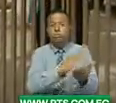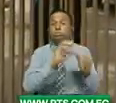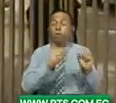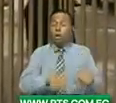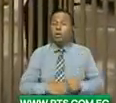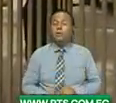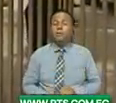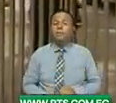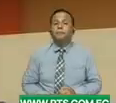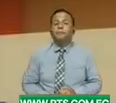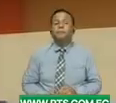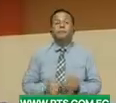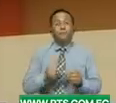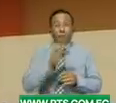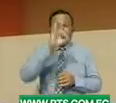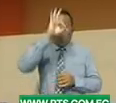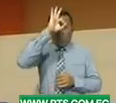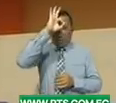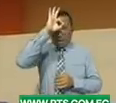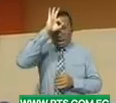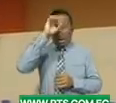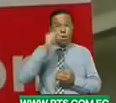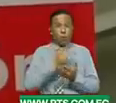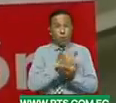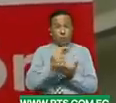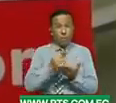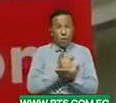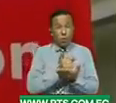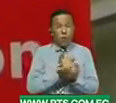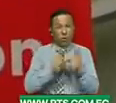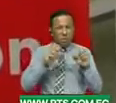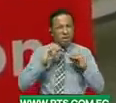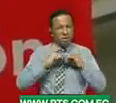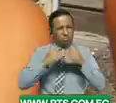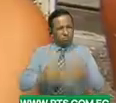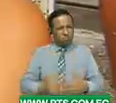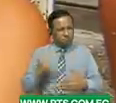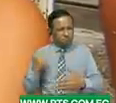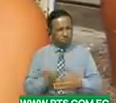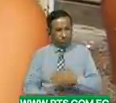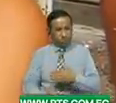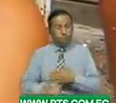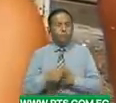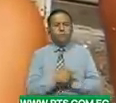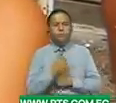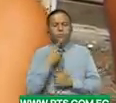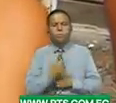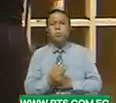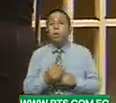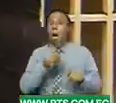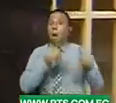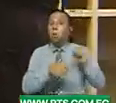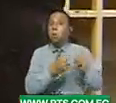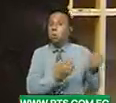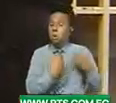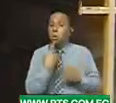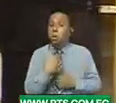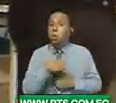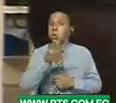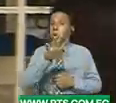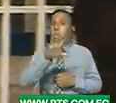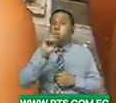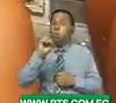La intervención de la maternidad del Guasmo se dio luego de escuchar estas denuncias. 150 dice que estaban cobrando las camillas. Y que les